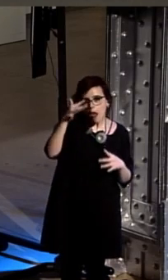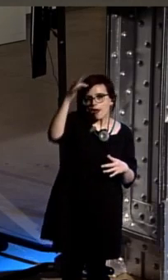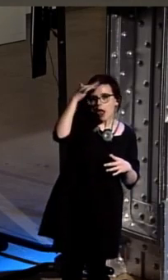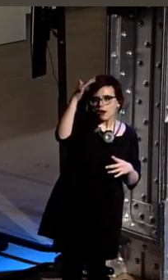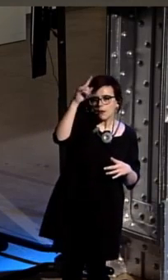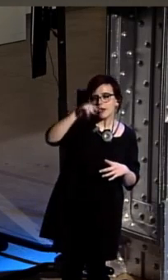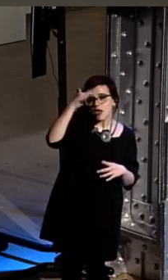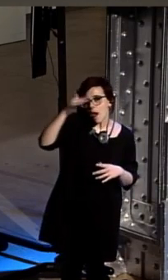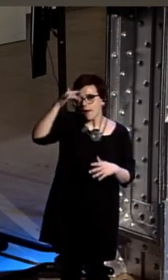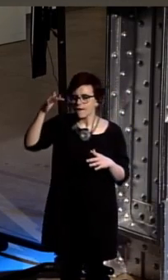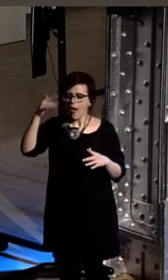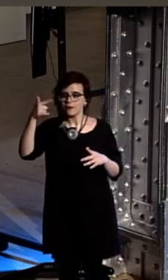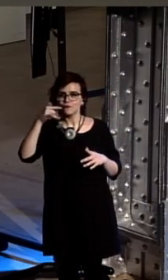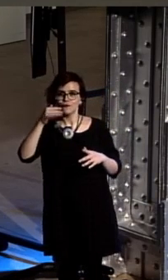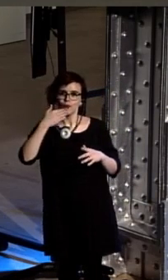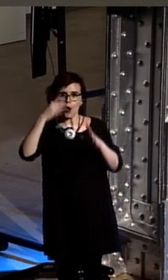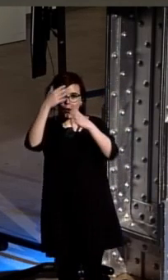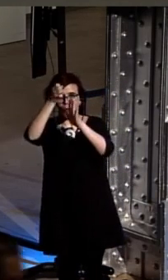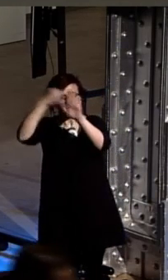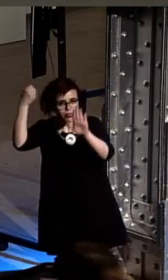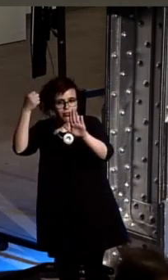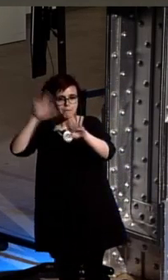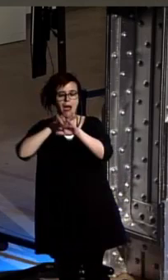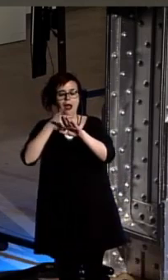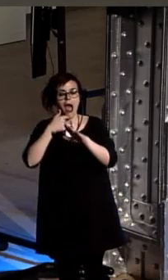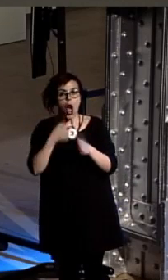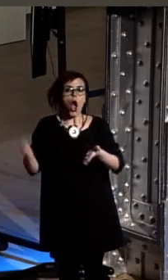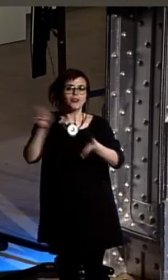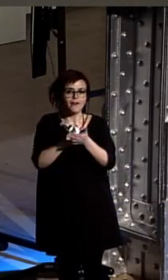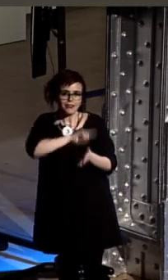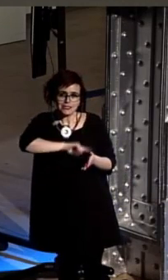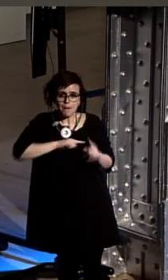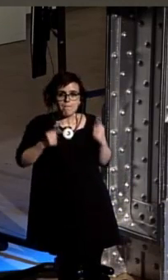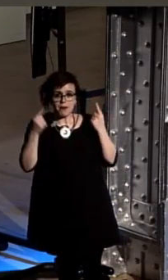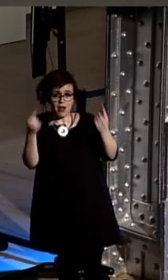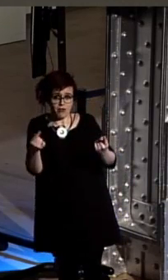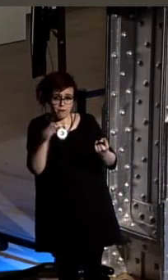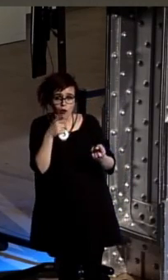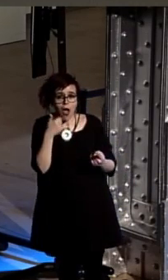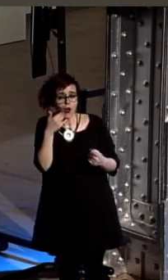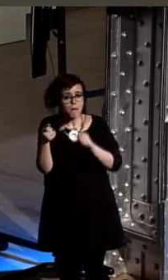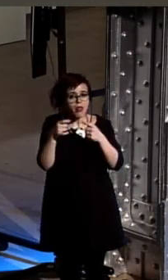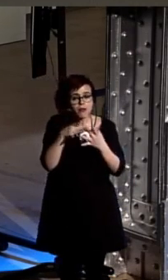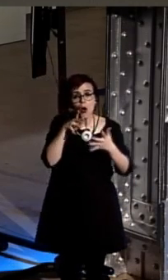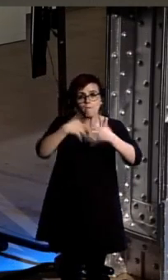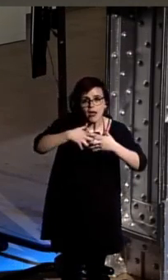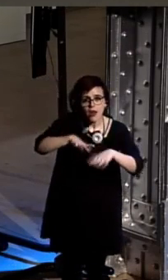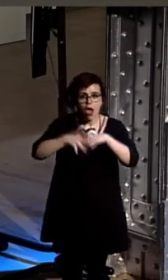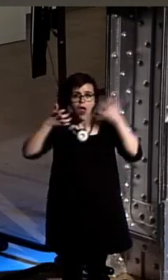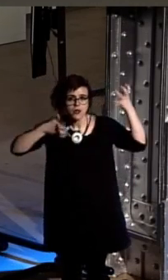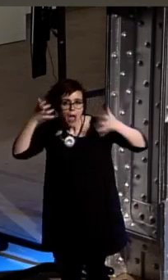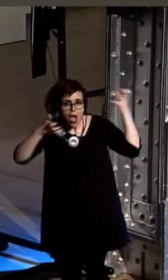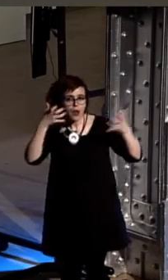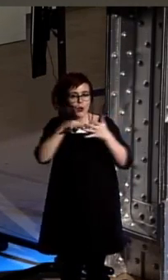que hace que podamos recrear aquello que parece muy íntimo y muy humano con cosas que no se asemejan, con máquinas, con